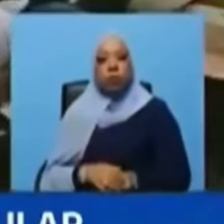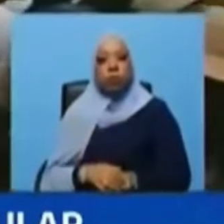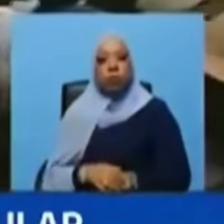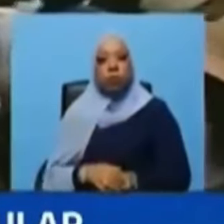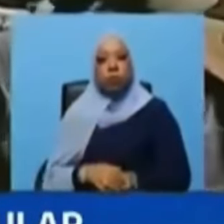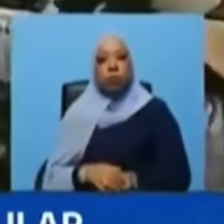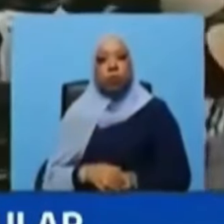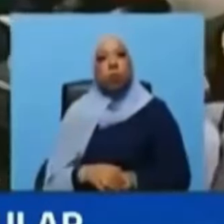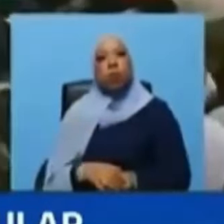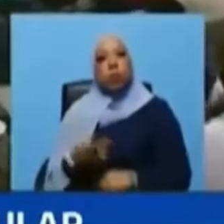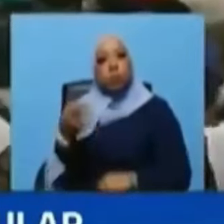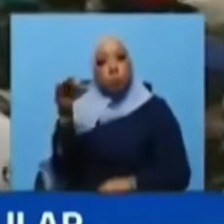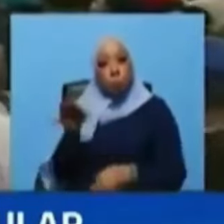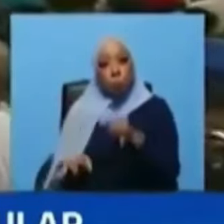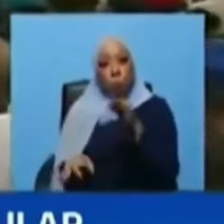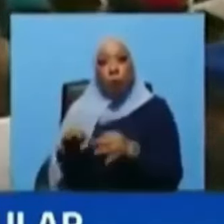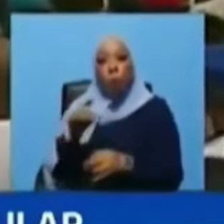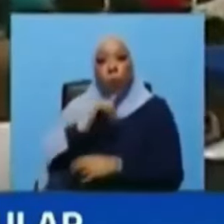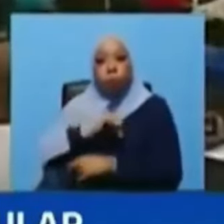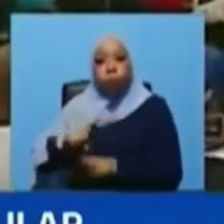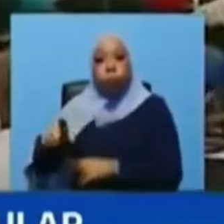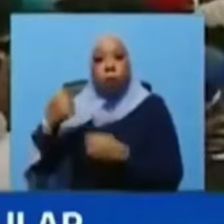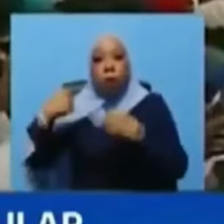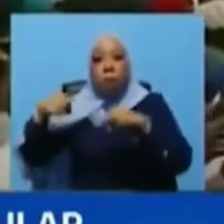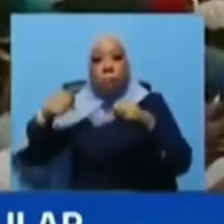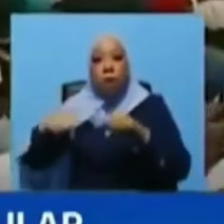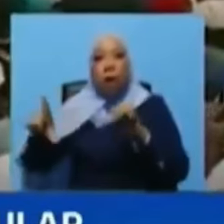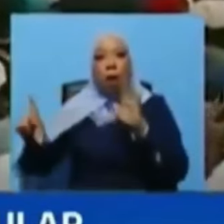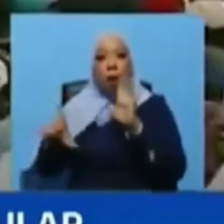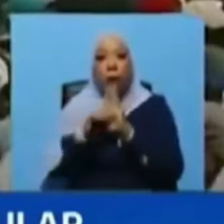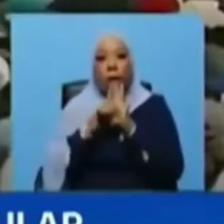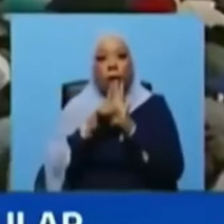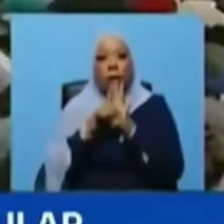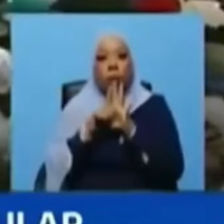El juez está obligado a aplicar la ley.